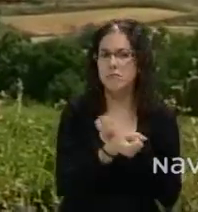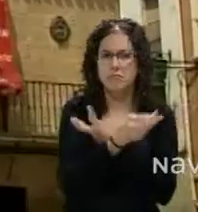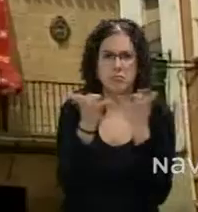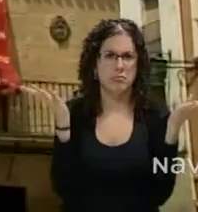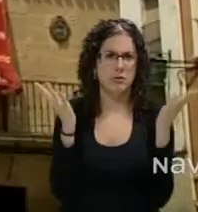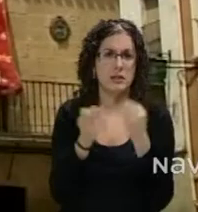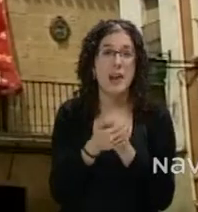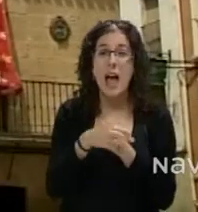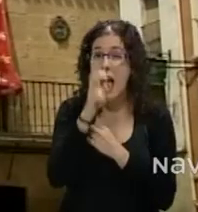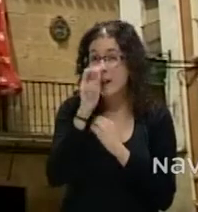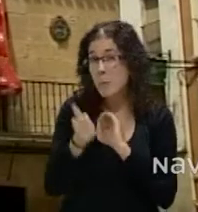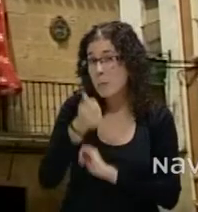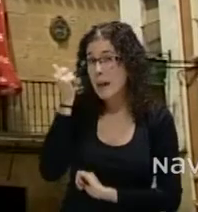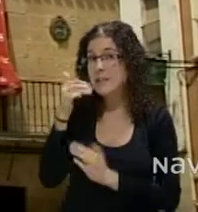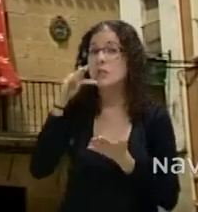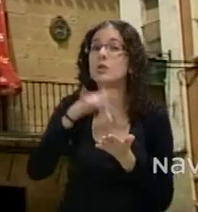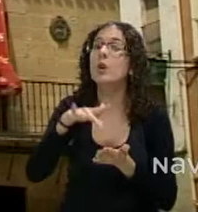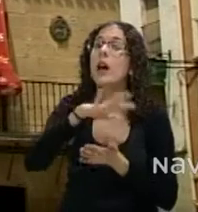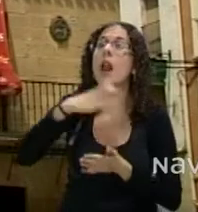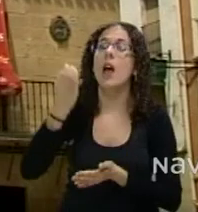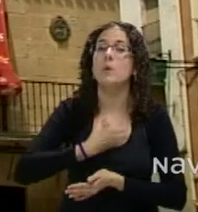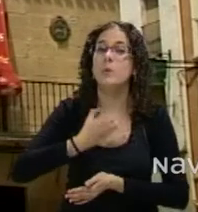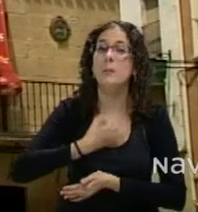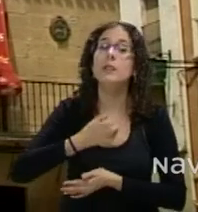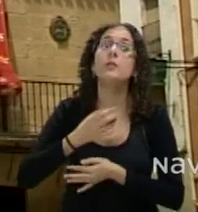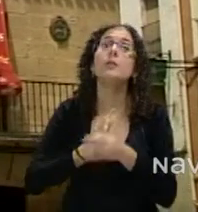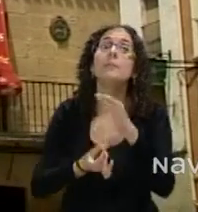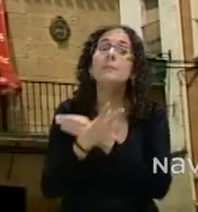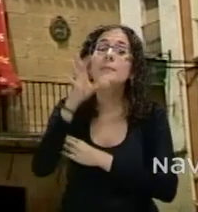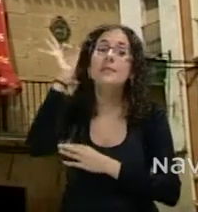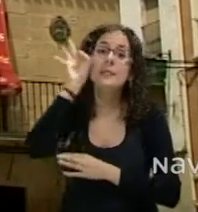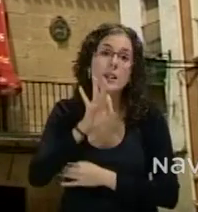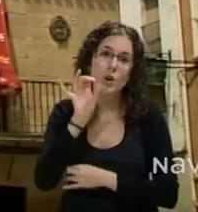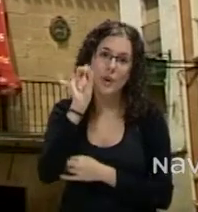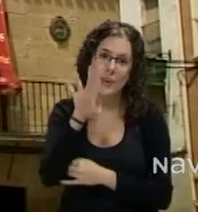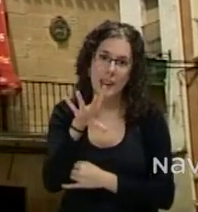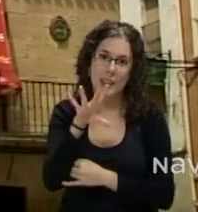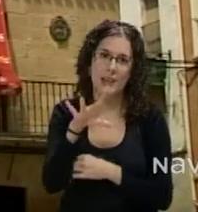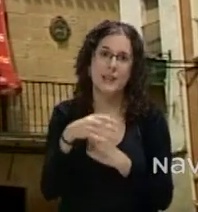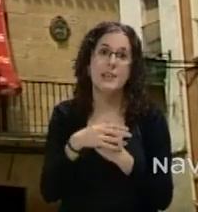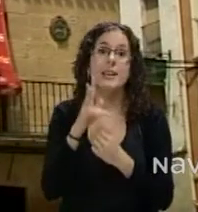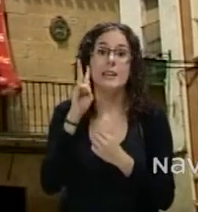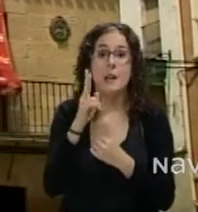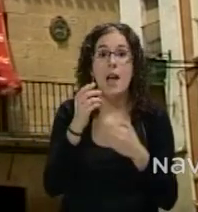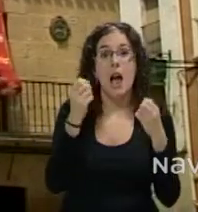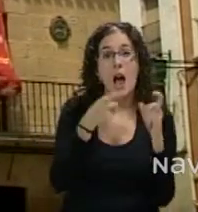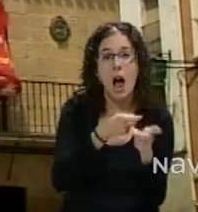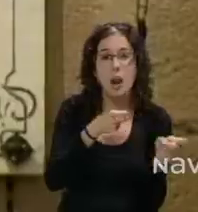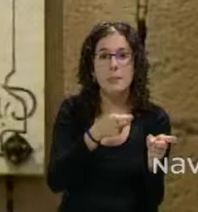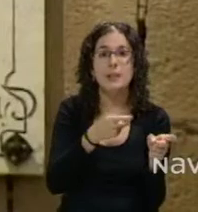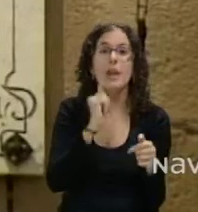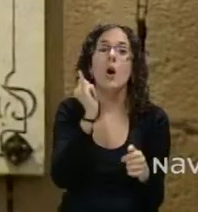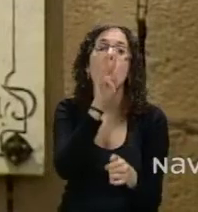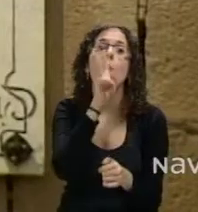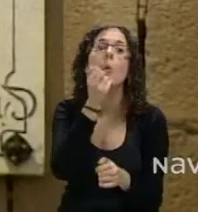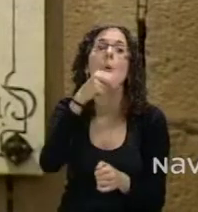más antiguo está en el ayuntamiento, del siglo XV, con las armas de Juan II y